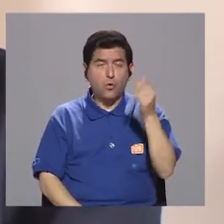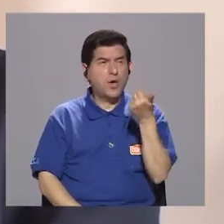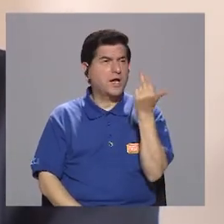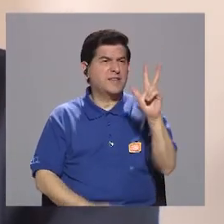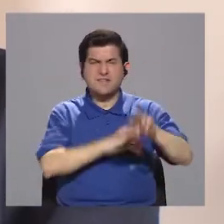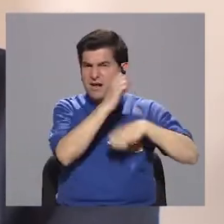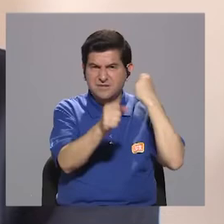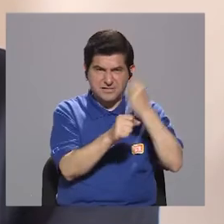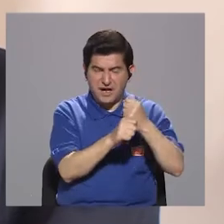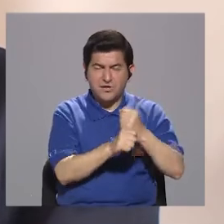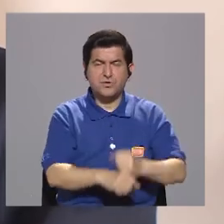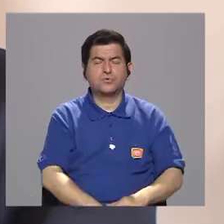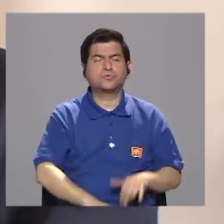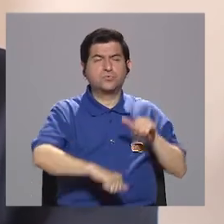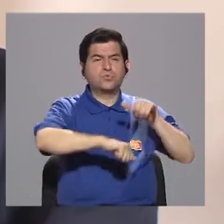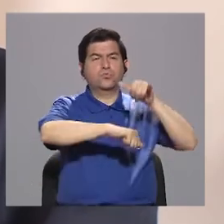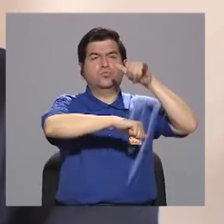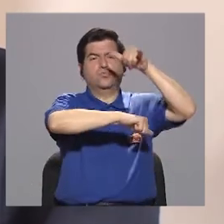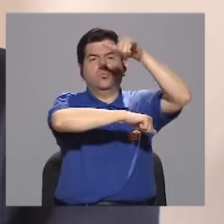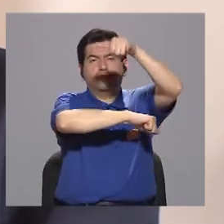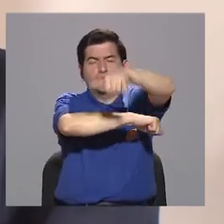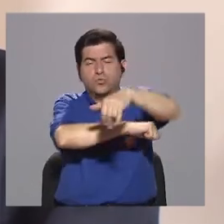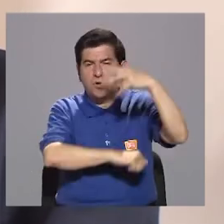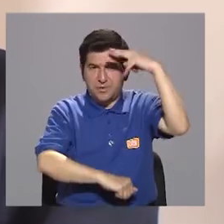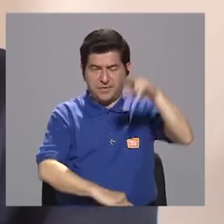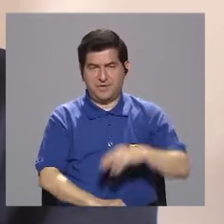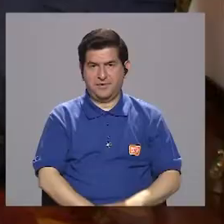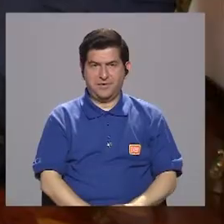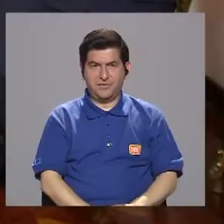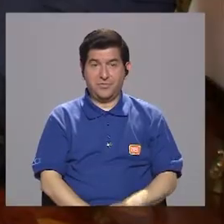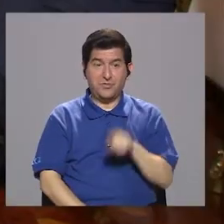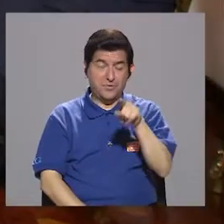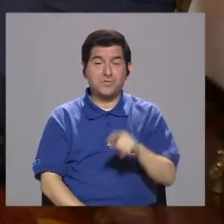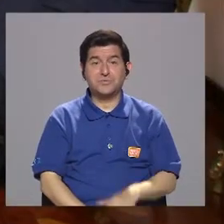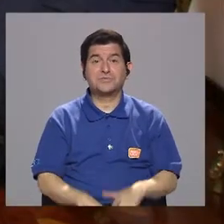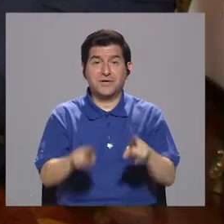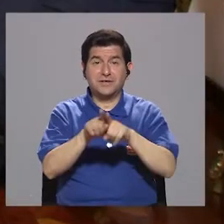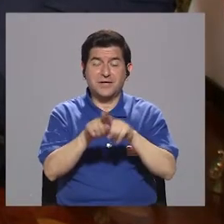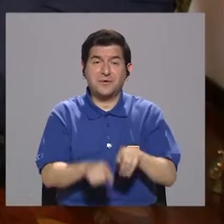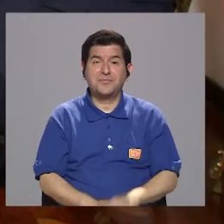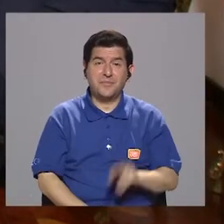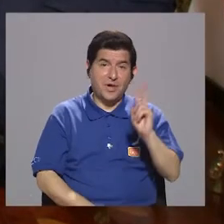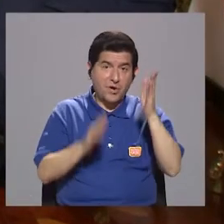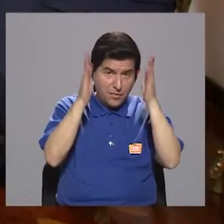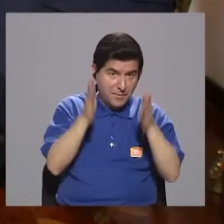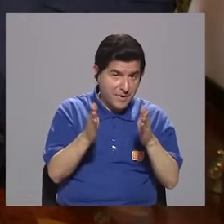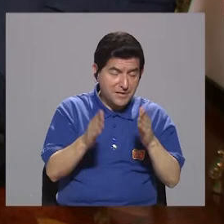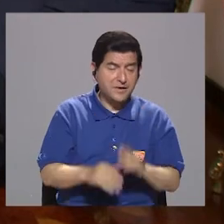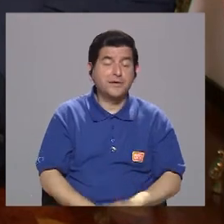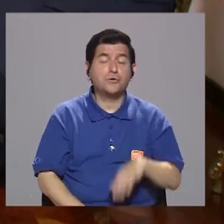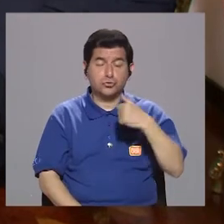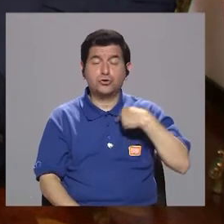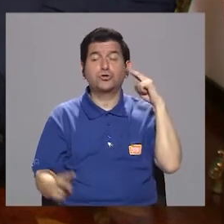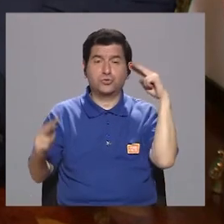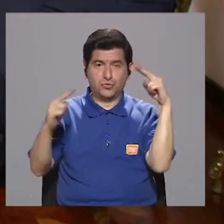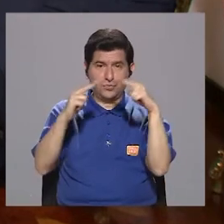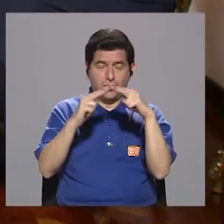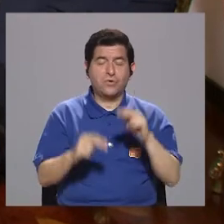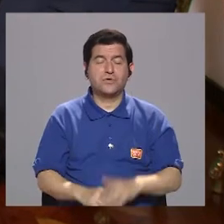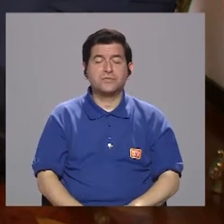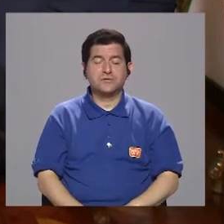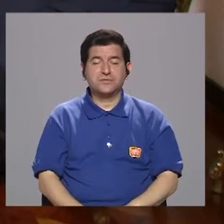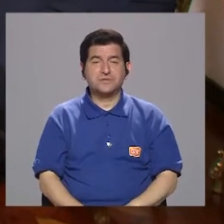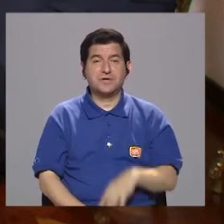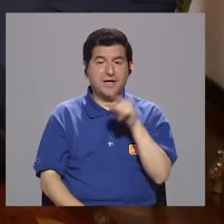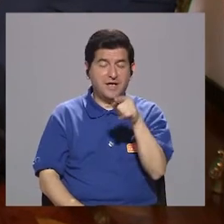13 años, viajé a México. Y la vida le llevó a destino de ser compadre, inclusive. Sí, a conocer al doctor, su hijo. Porque la